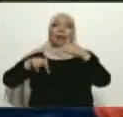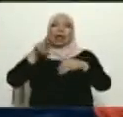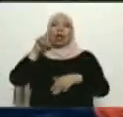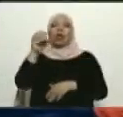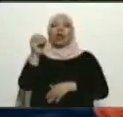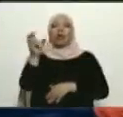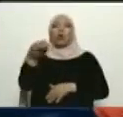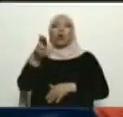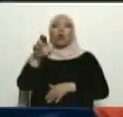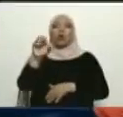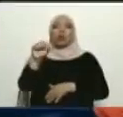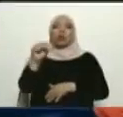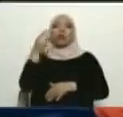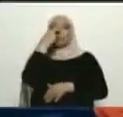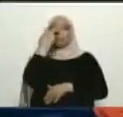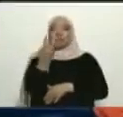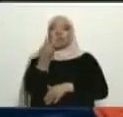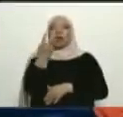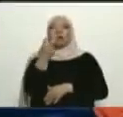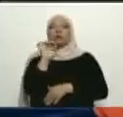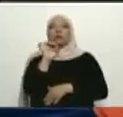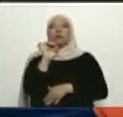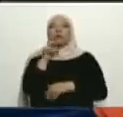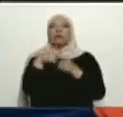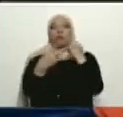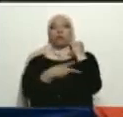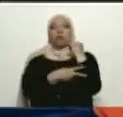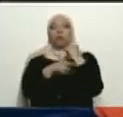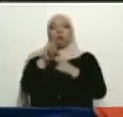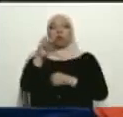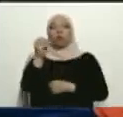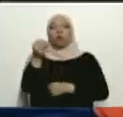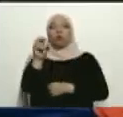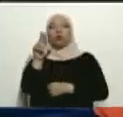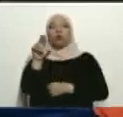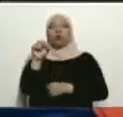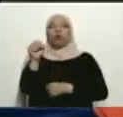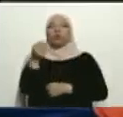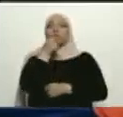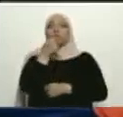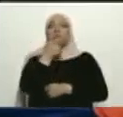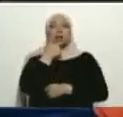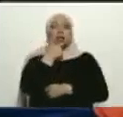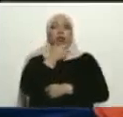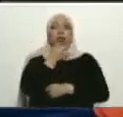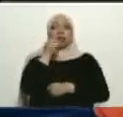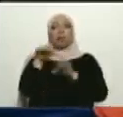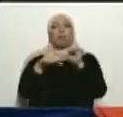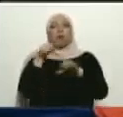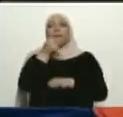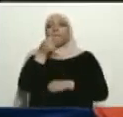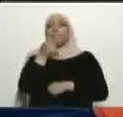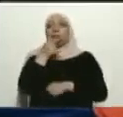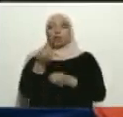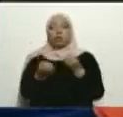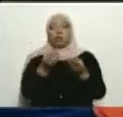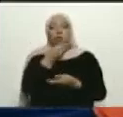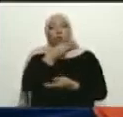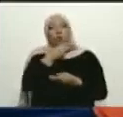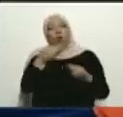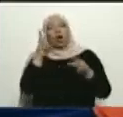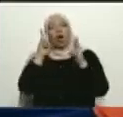hay quienes vienen a visitar el parque nacional los roques y dicen que realmente un paraíso no comparable con